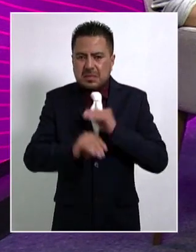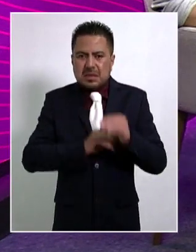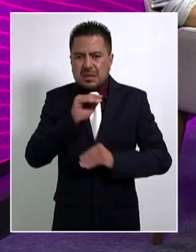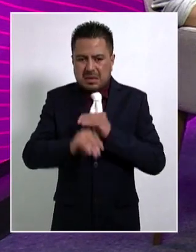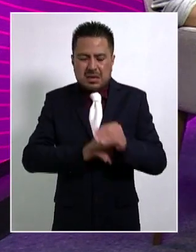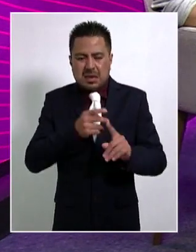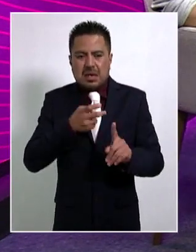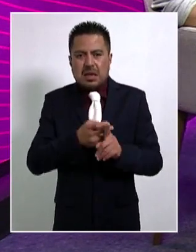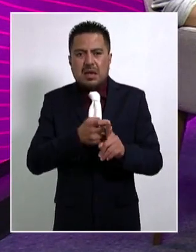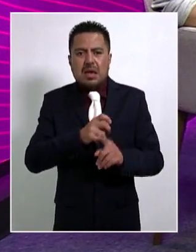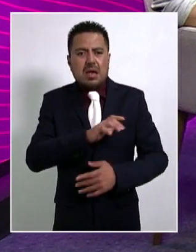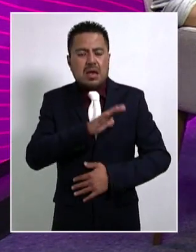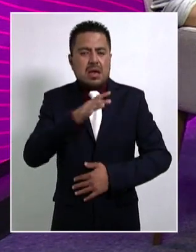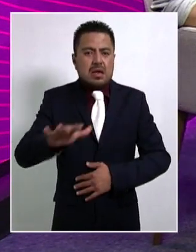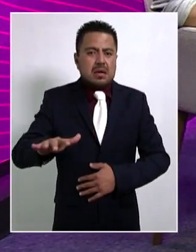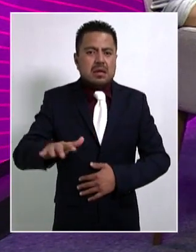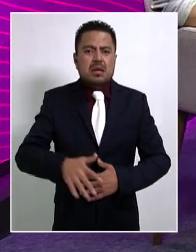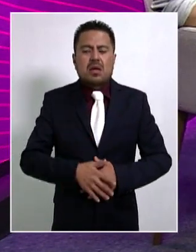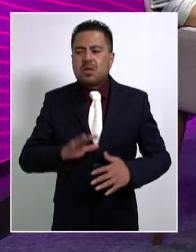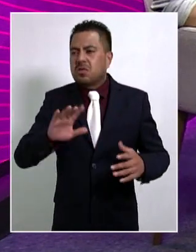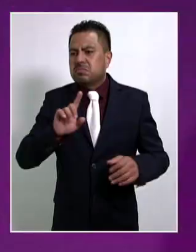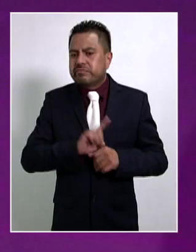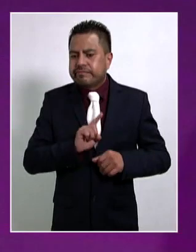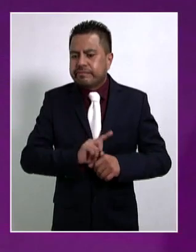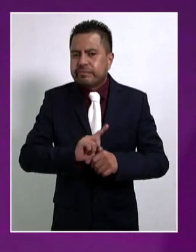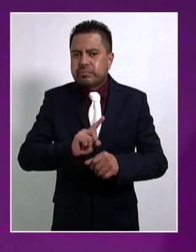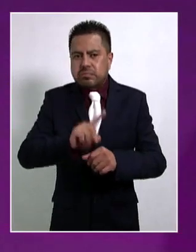estructural, general, todos los